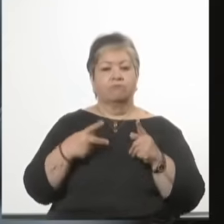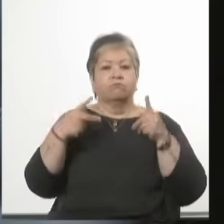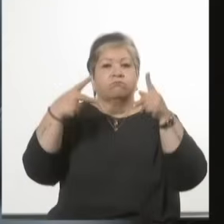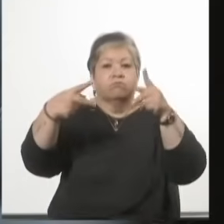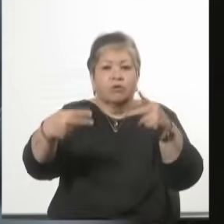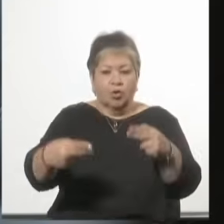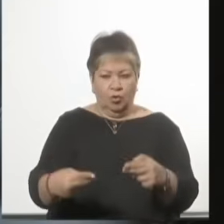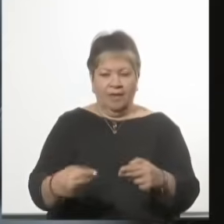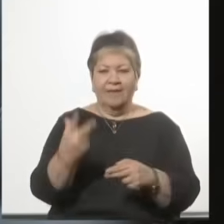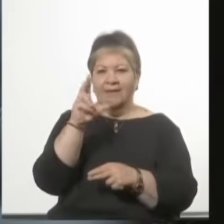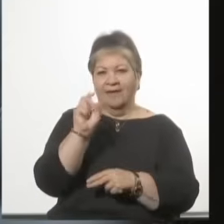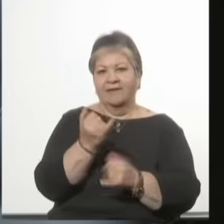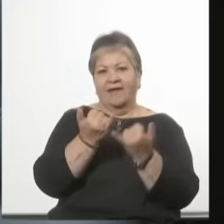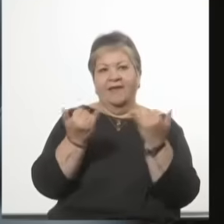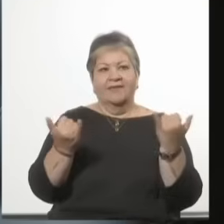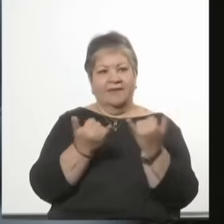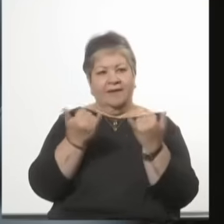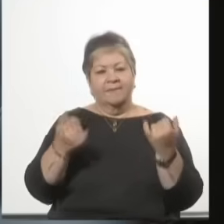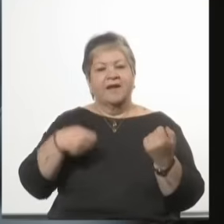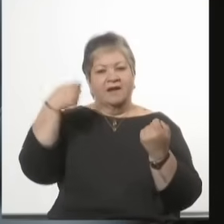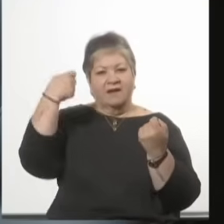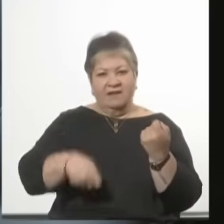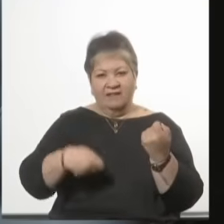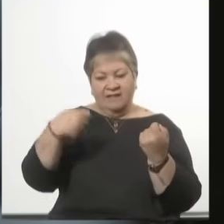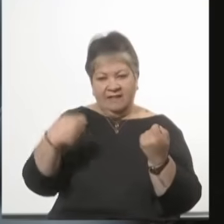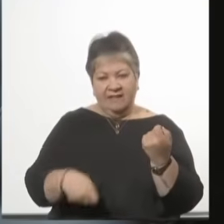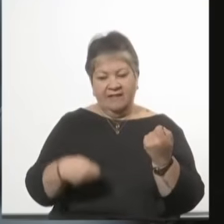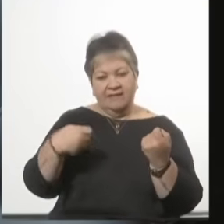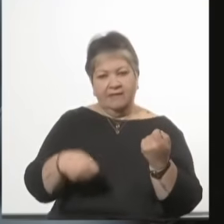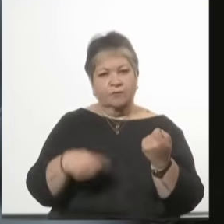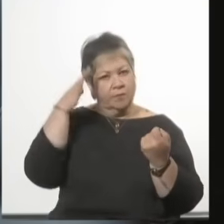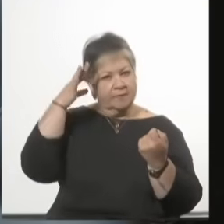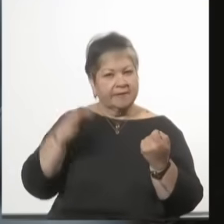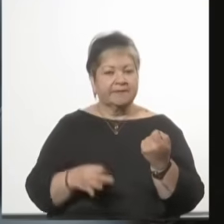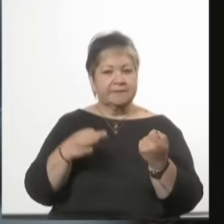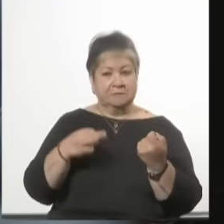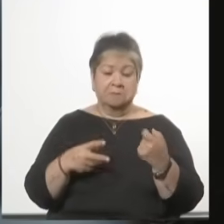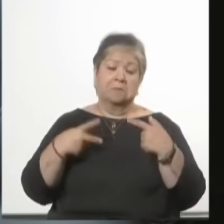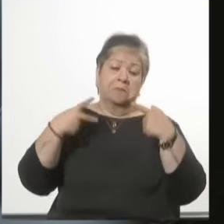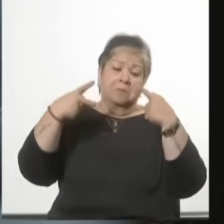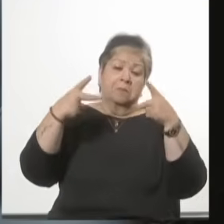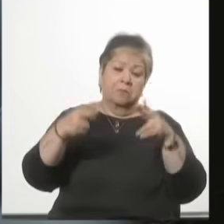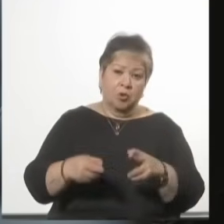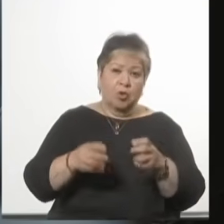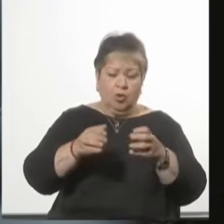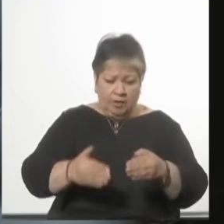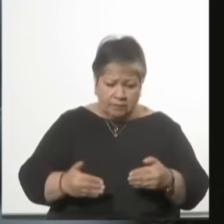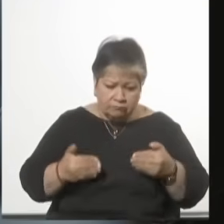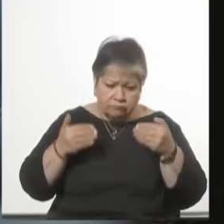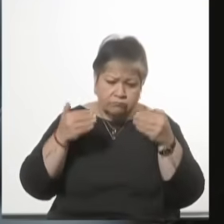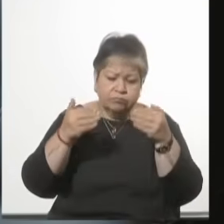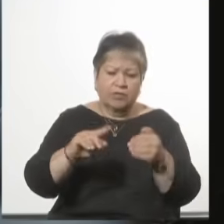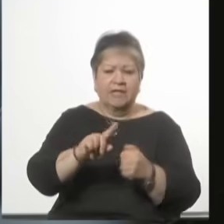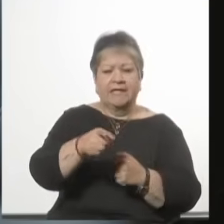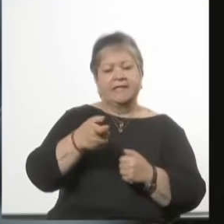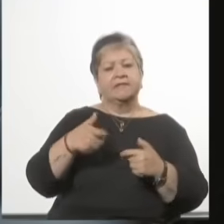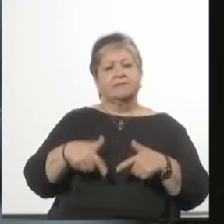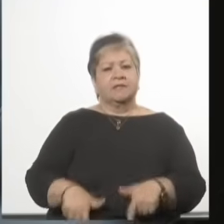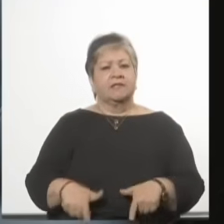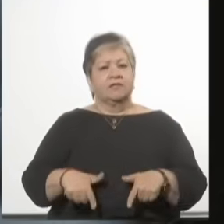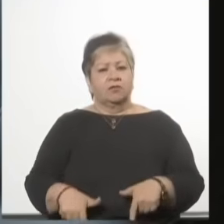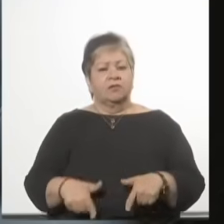30 días para cumplir con la constitución de las garantías. Esta prórroga es concedida por el exministro de Defensa